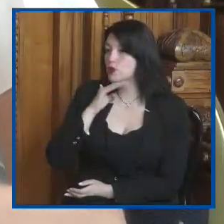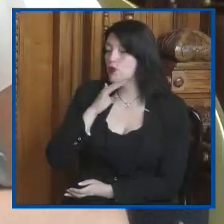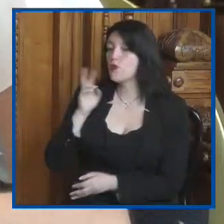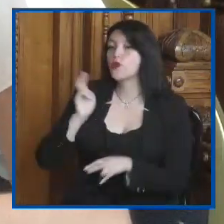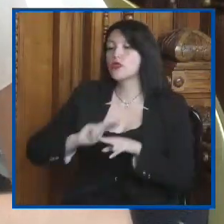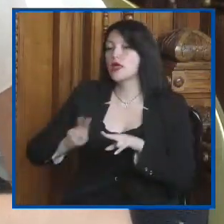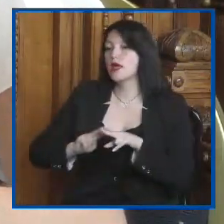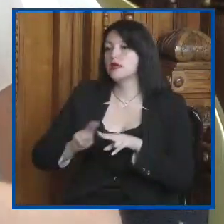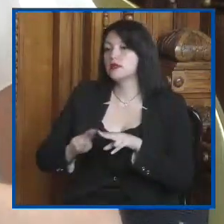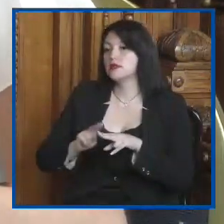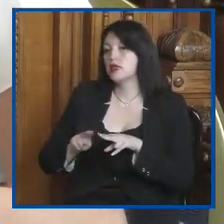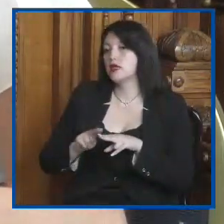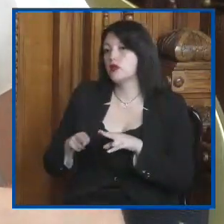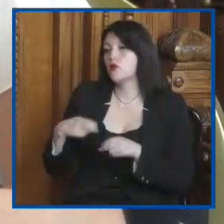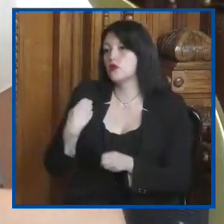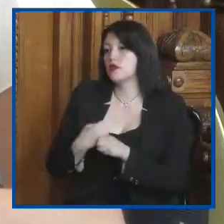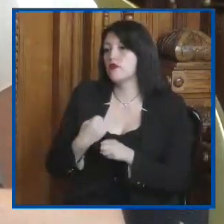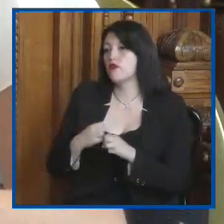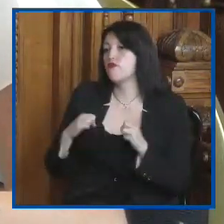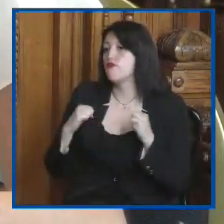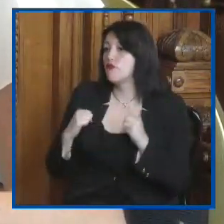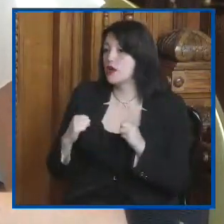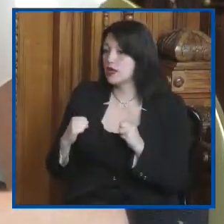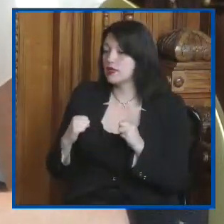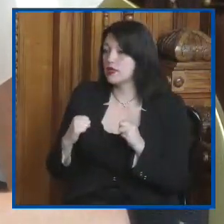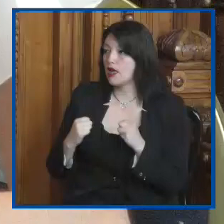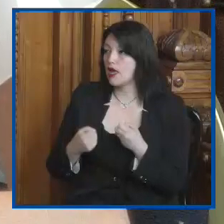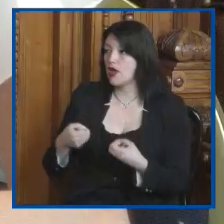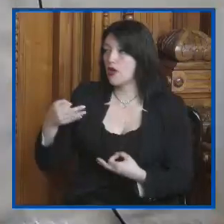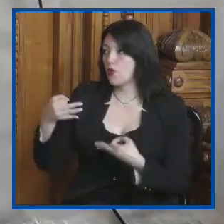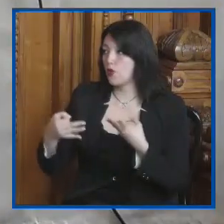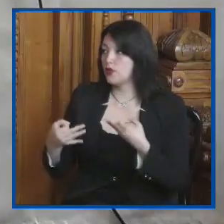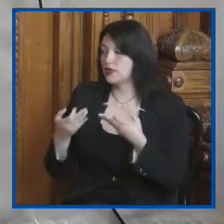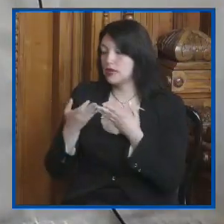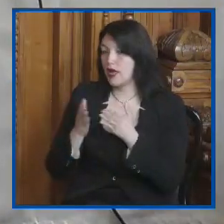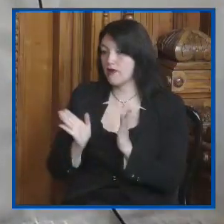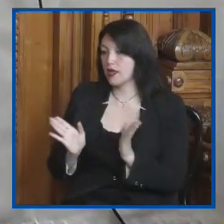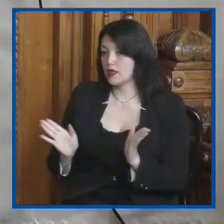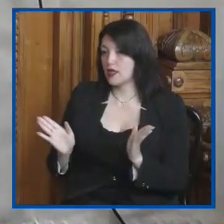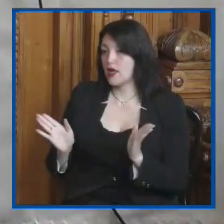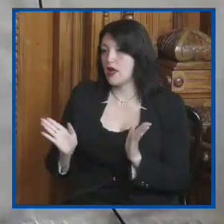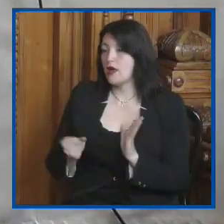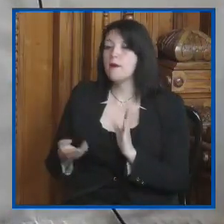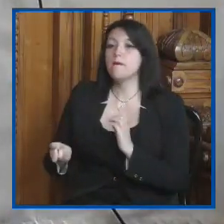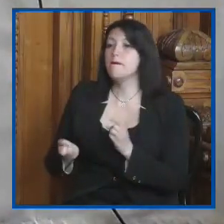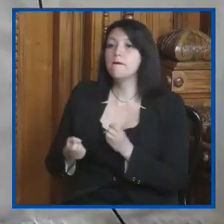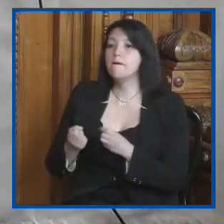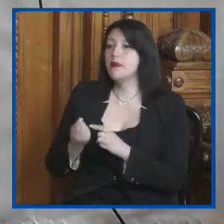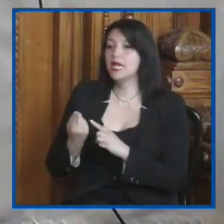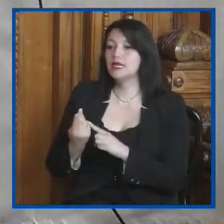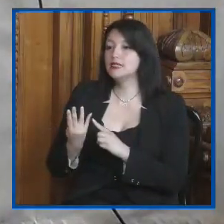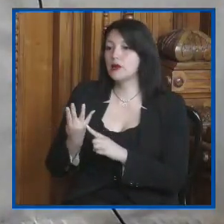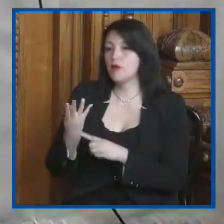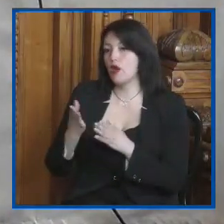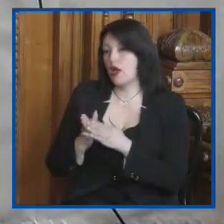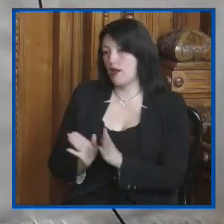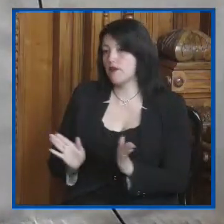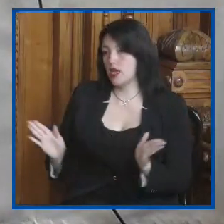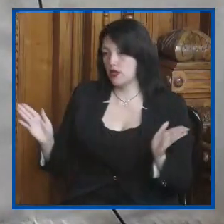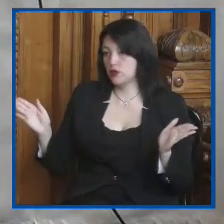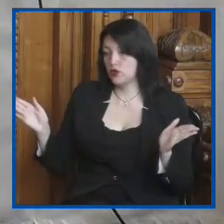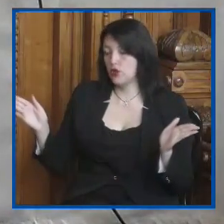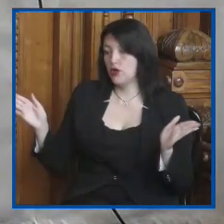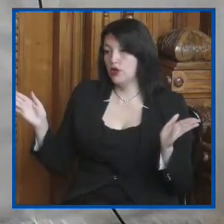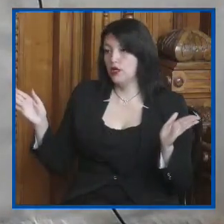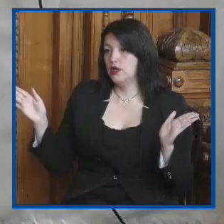implementar un trabajo fuerte en justicia abierta, siguiendo los principios de gobierno abierto, justamente que